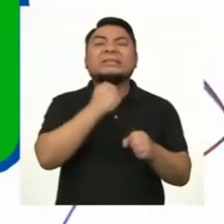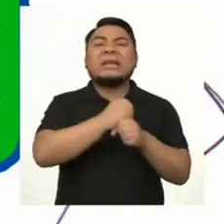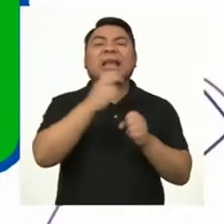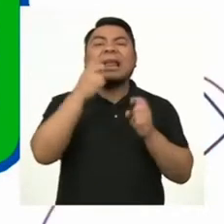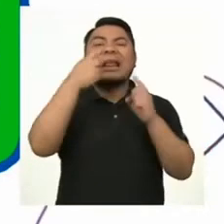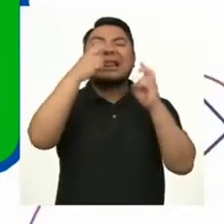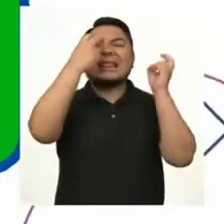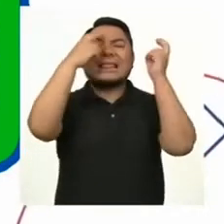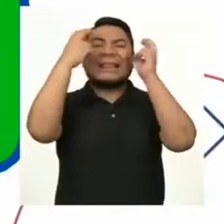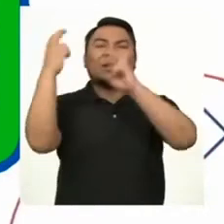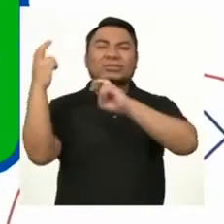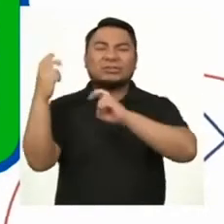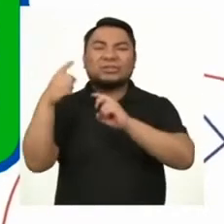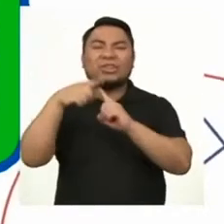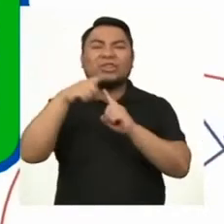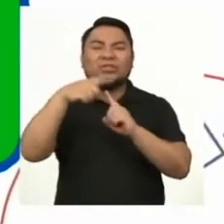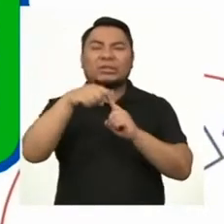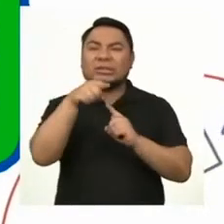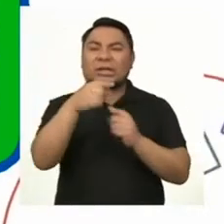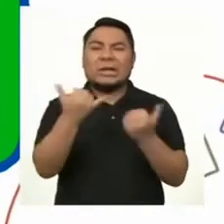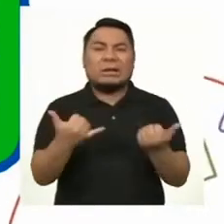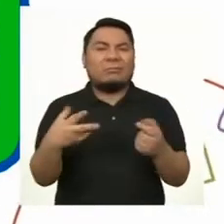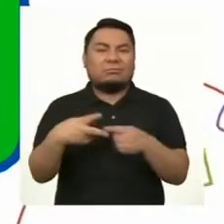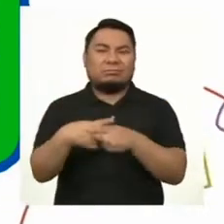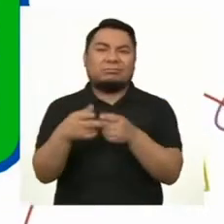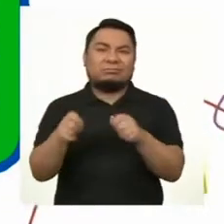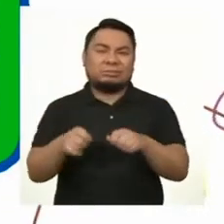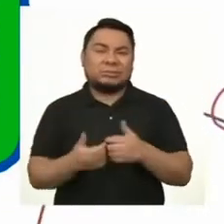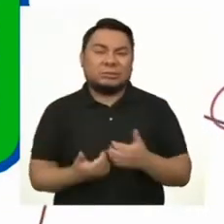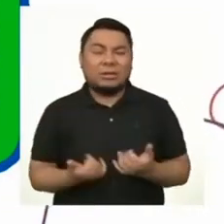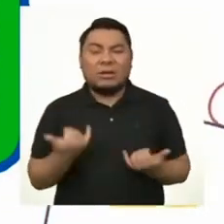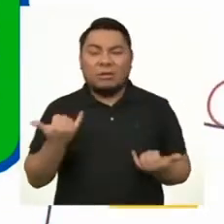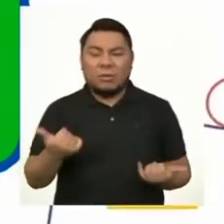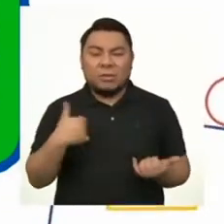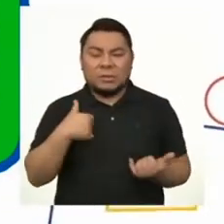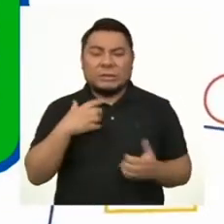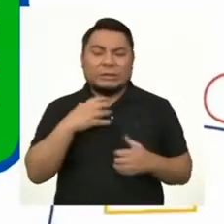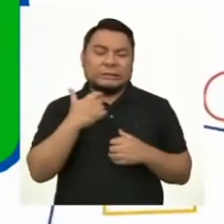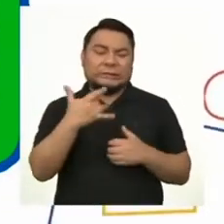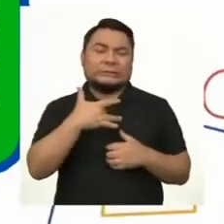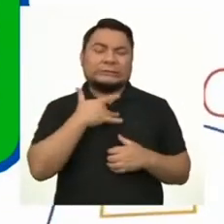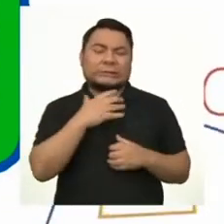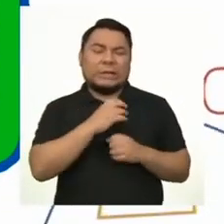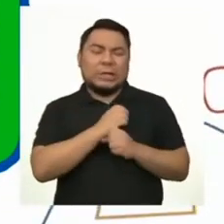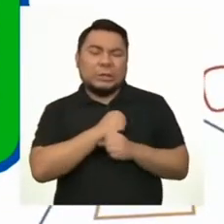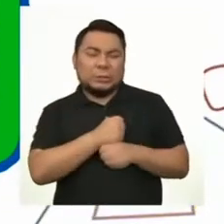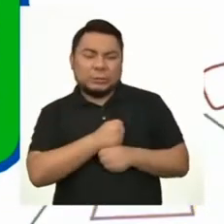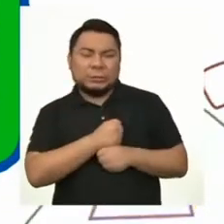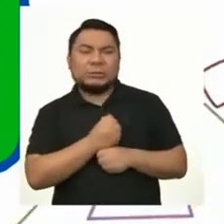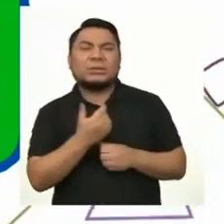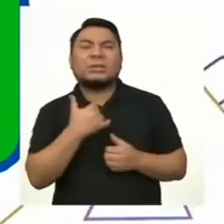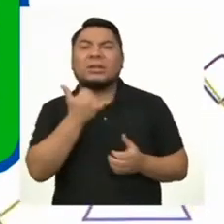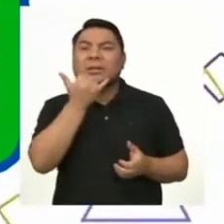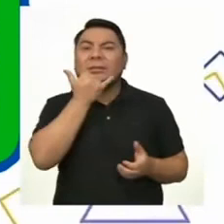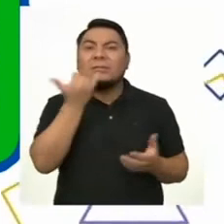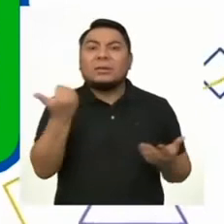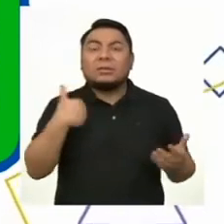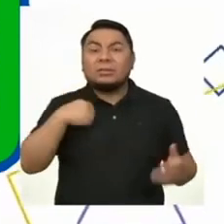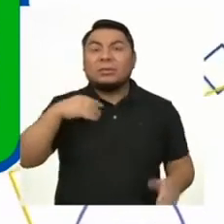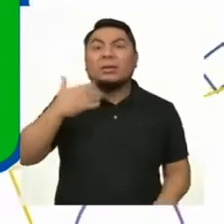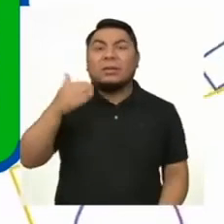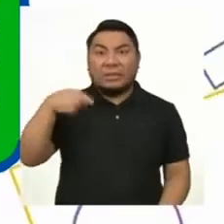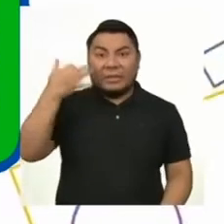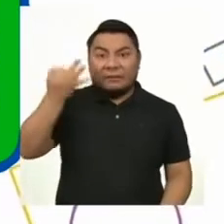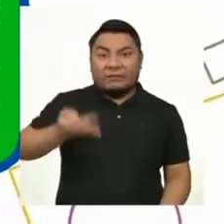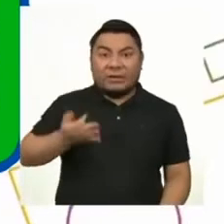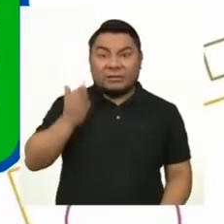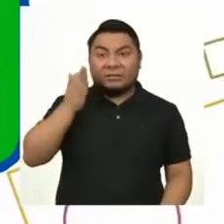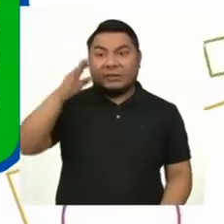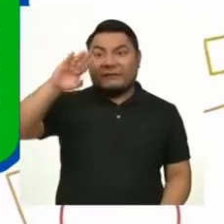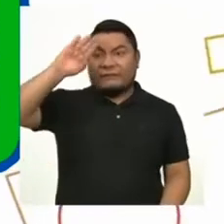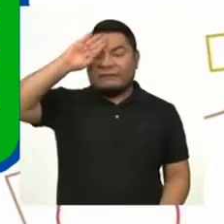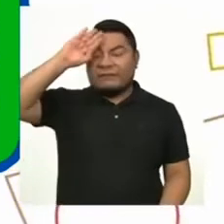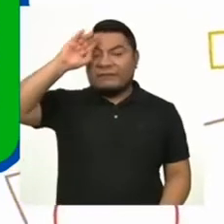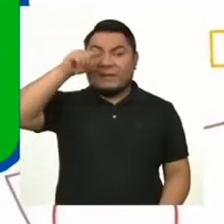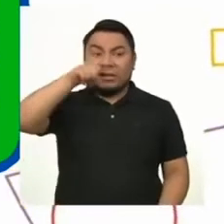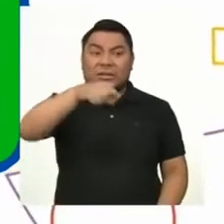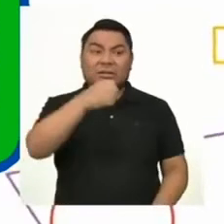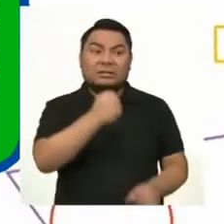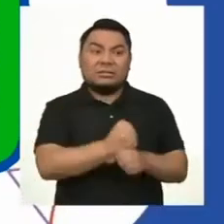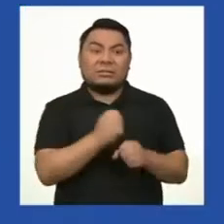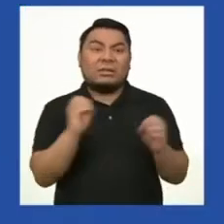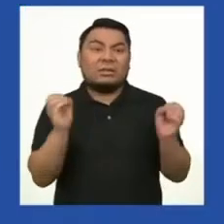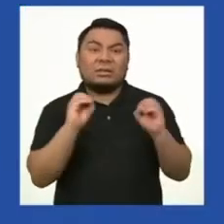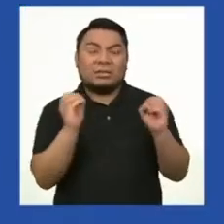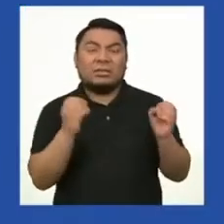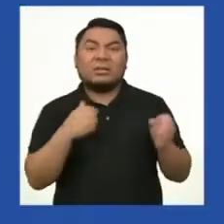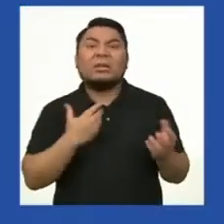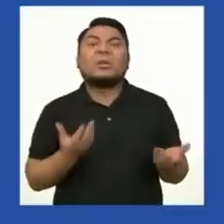hay muchos viajes. Esto me ha generado mucha angustia. ¿Qué pasa si me enfermo cuando ellos están sin